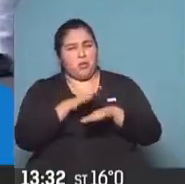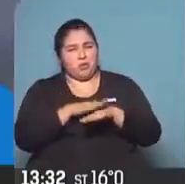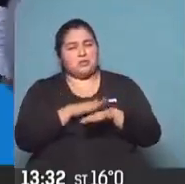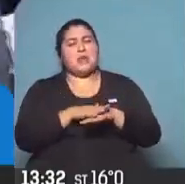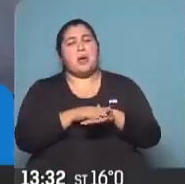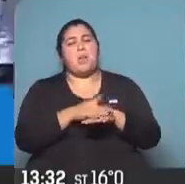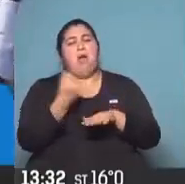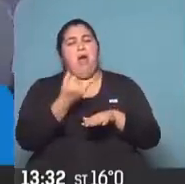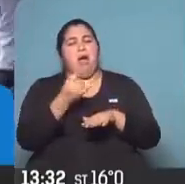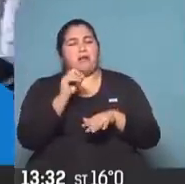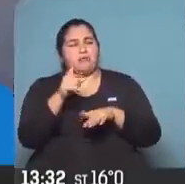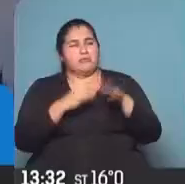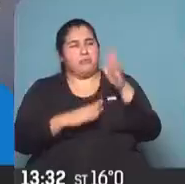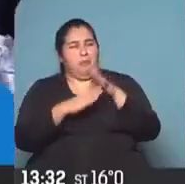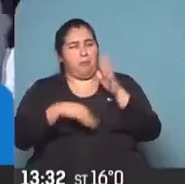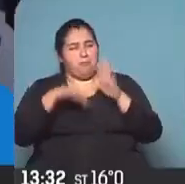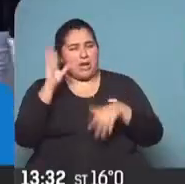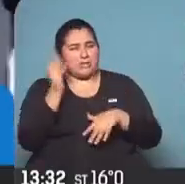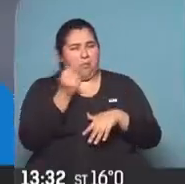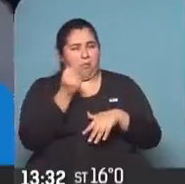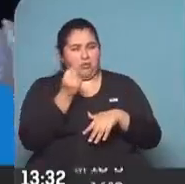se encuentra economía en espera